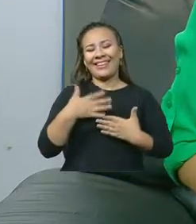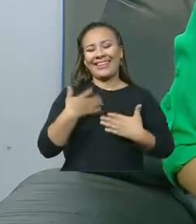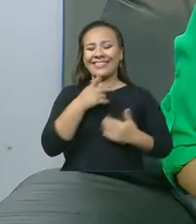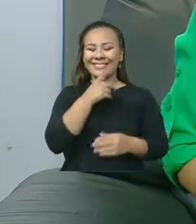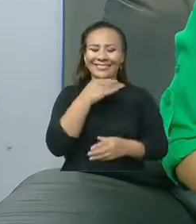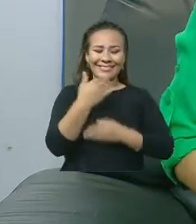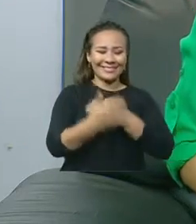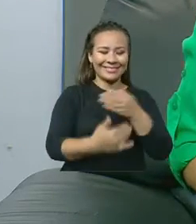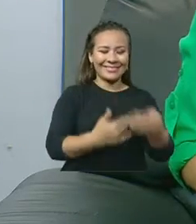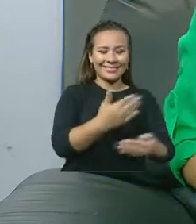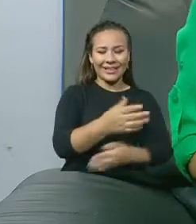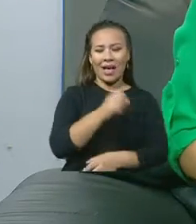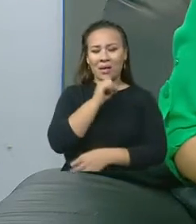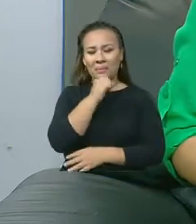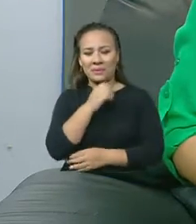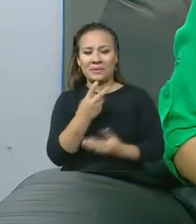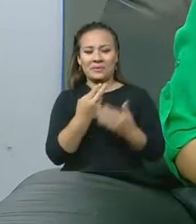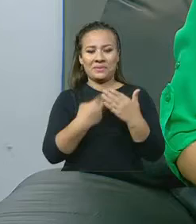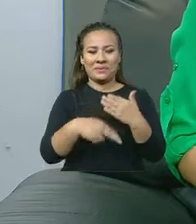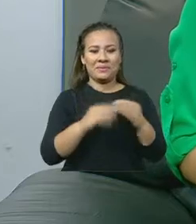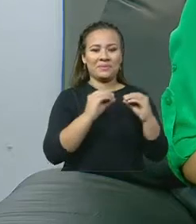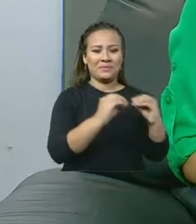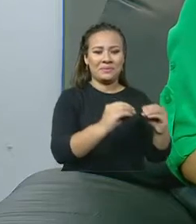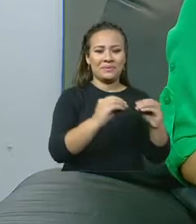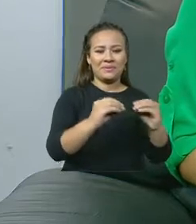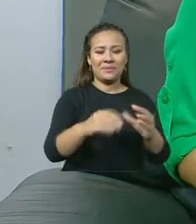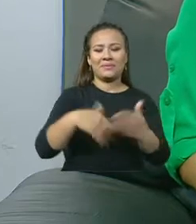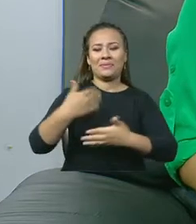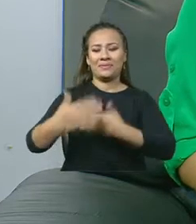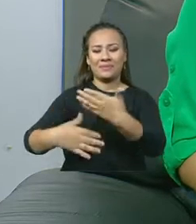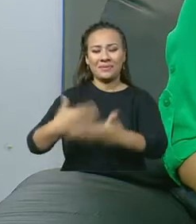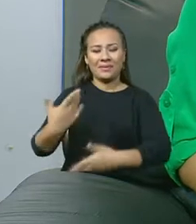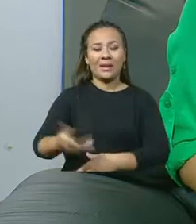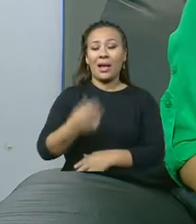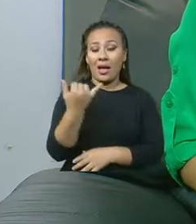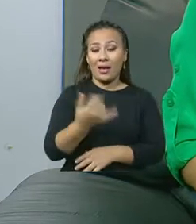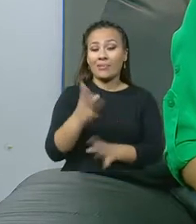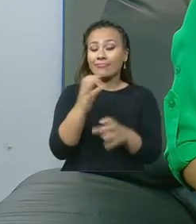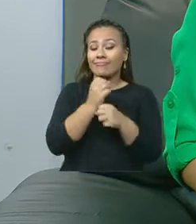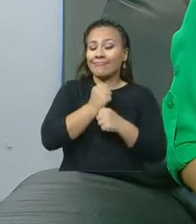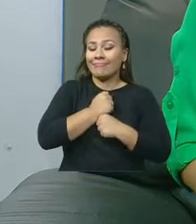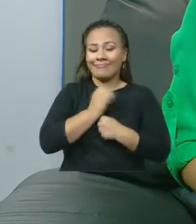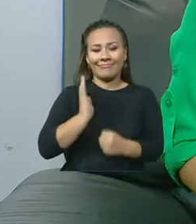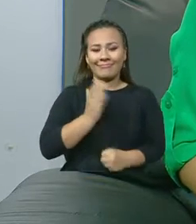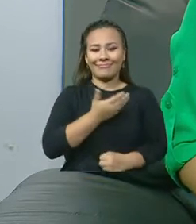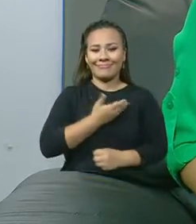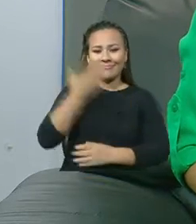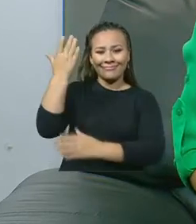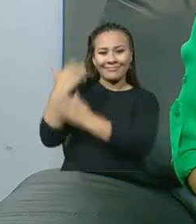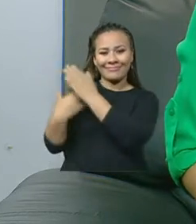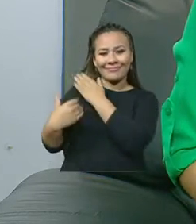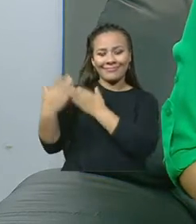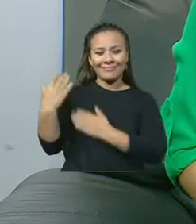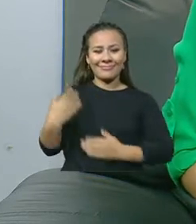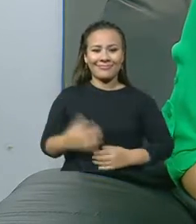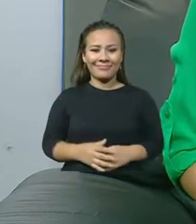en generación a través de las cuales rescatan las tradiciones y costumbres de nuestros antepasados